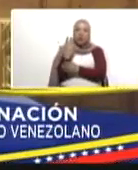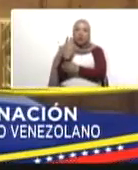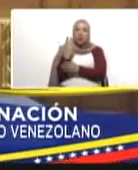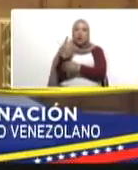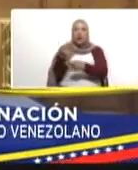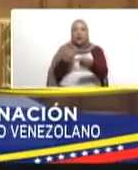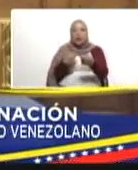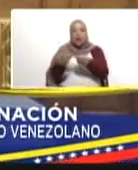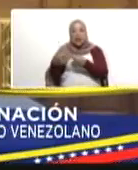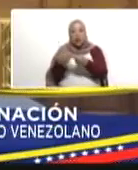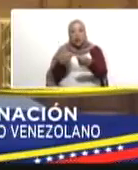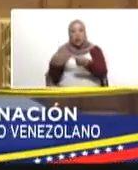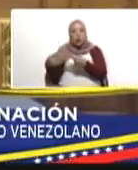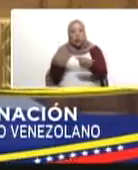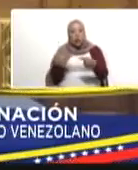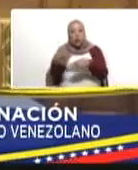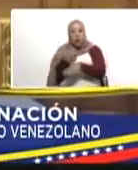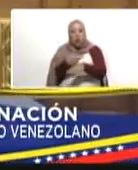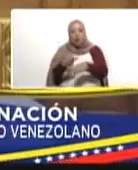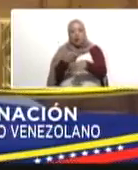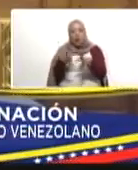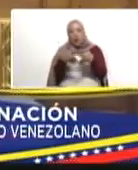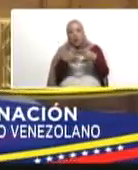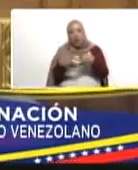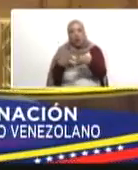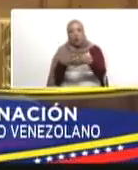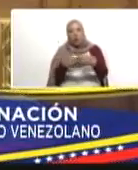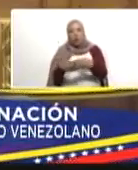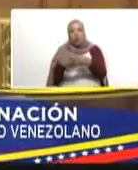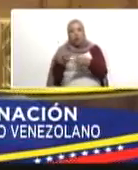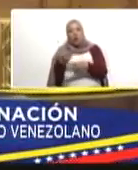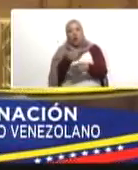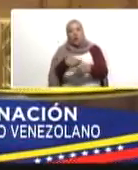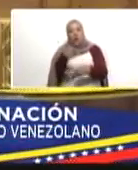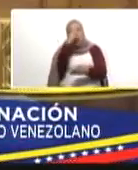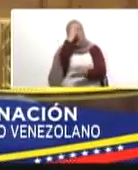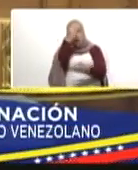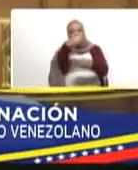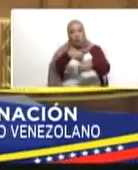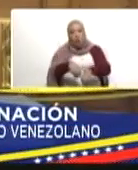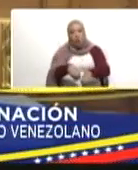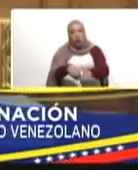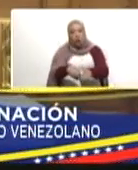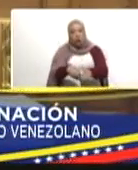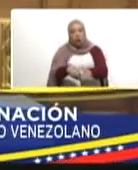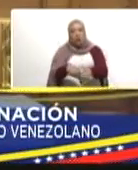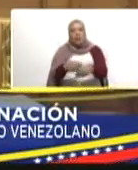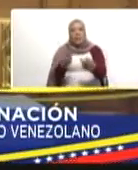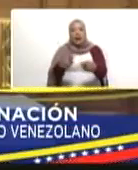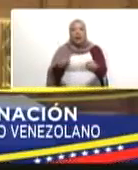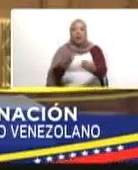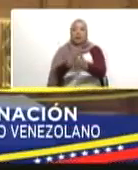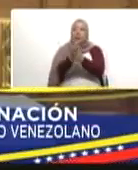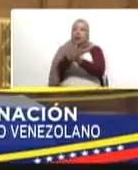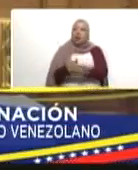negociaciones con el gobierno de Estados Unidos para buscar un acuerdo de levantamiento de las